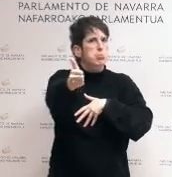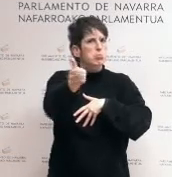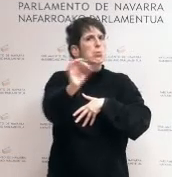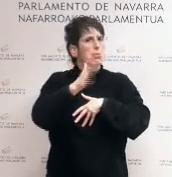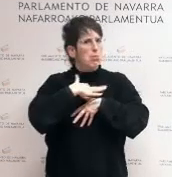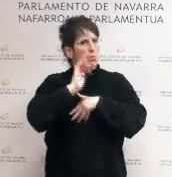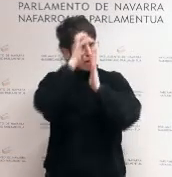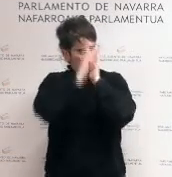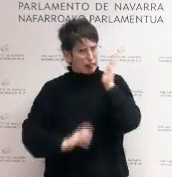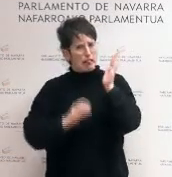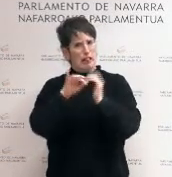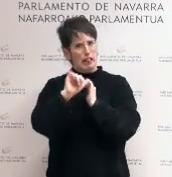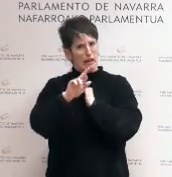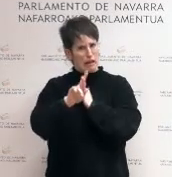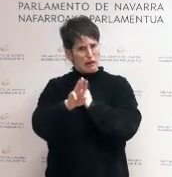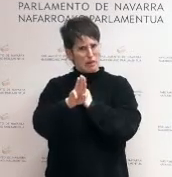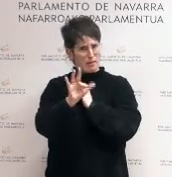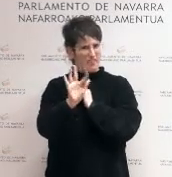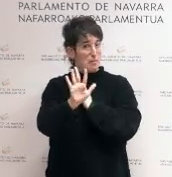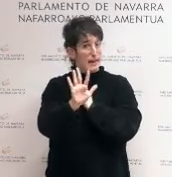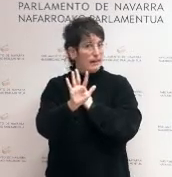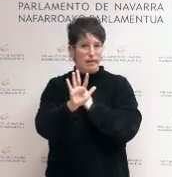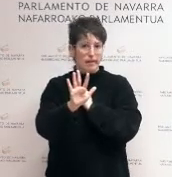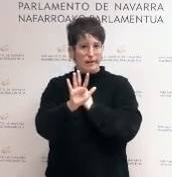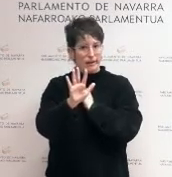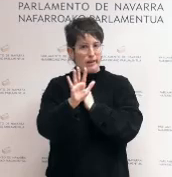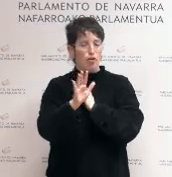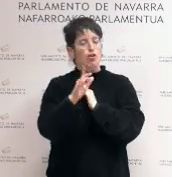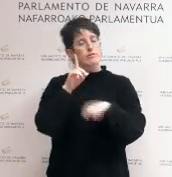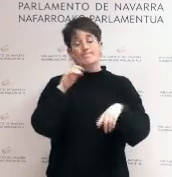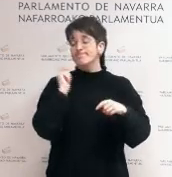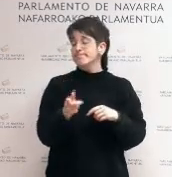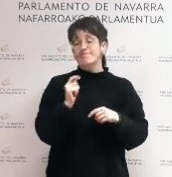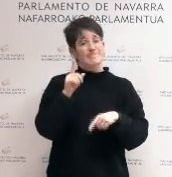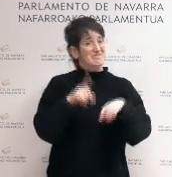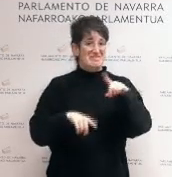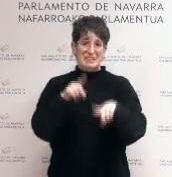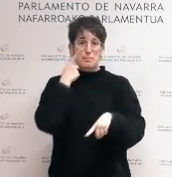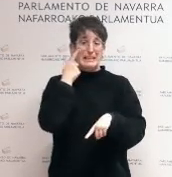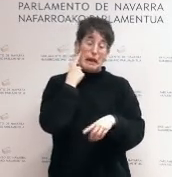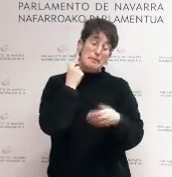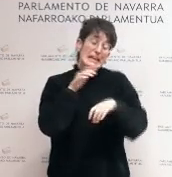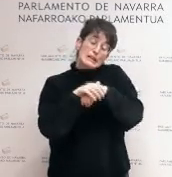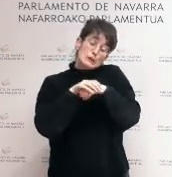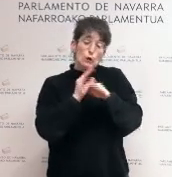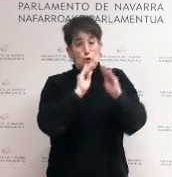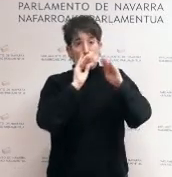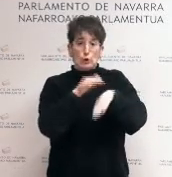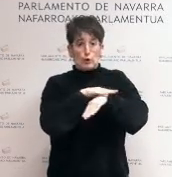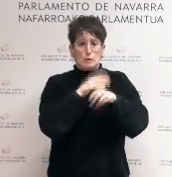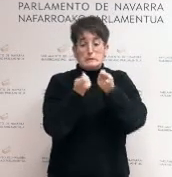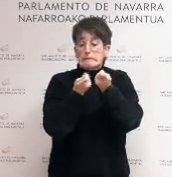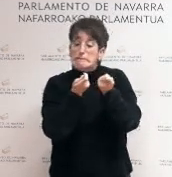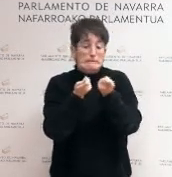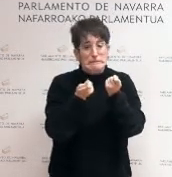IRPF. Pero eso sí, lo condicionan todo a los mercadeos entre el conglomerado de socios de gobierno. Esa cosa que